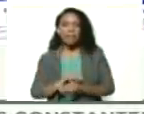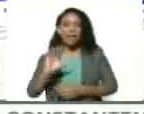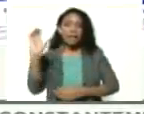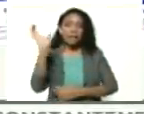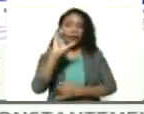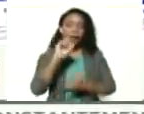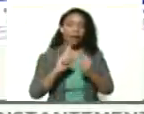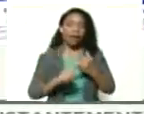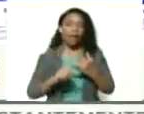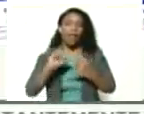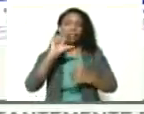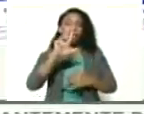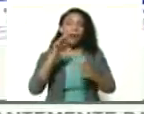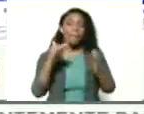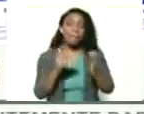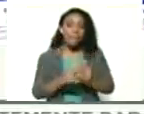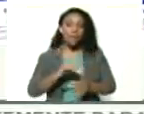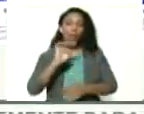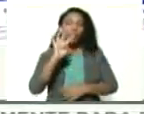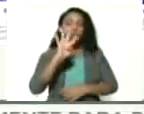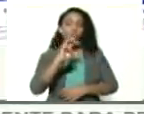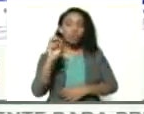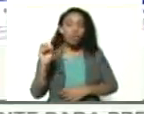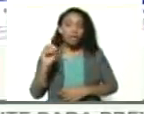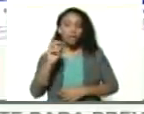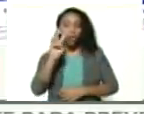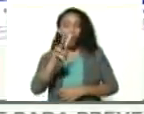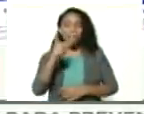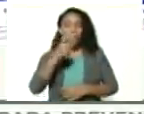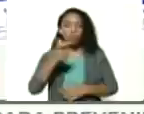Caracas tiene 3.402 casos activos.